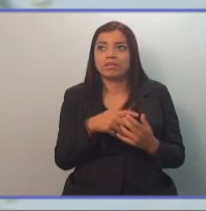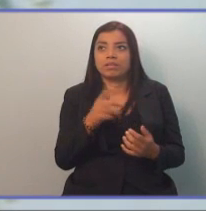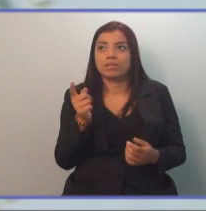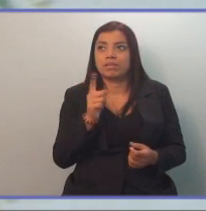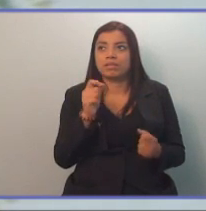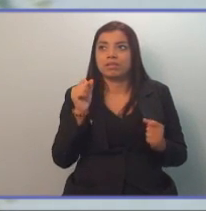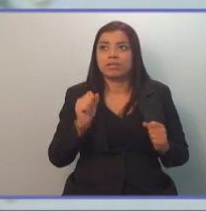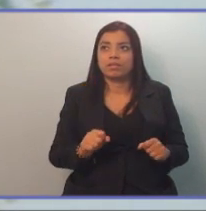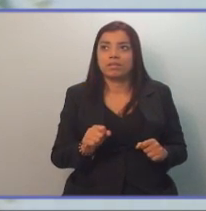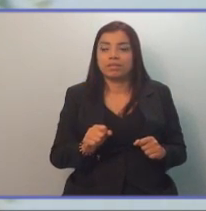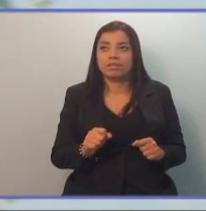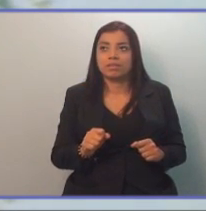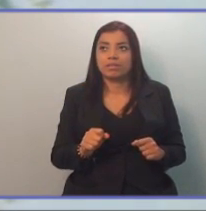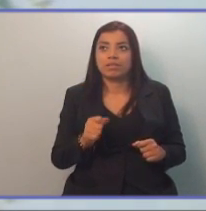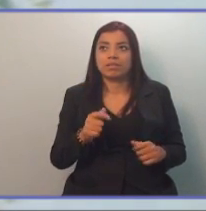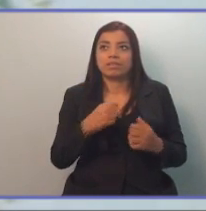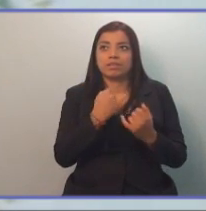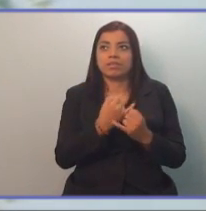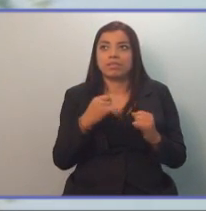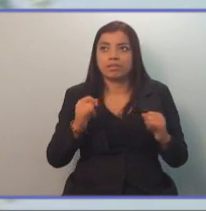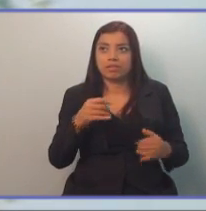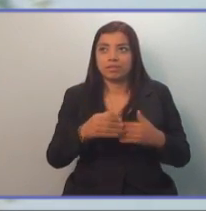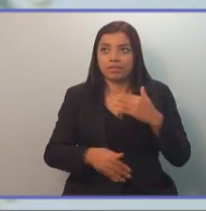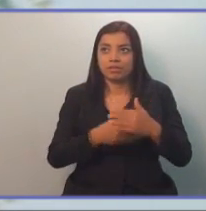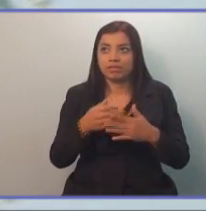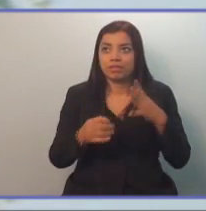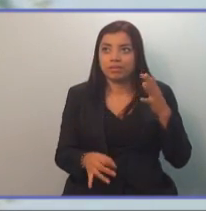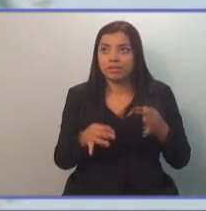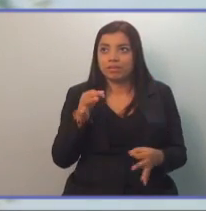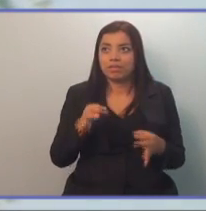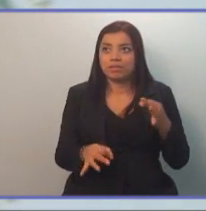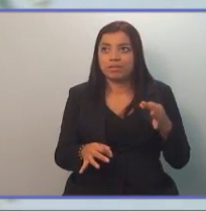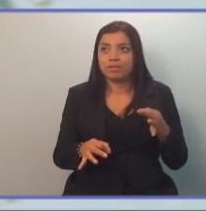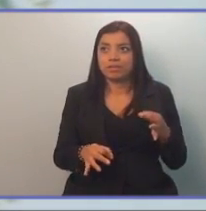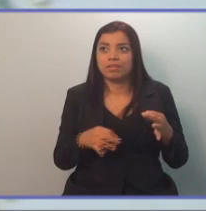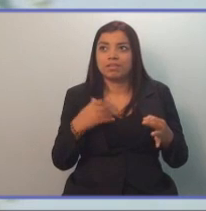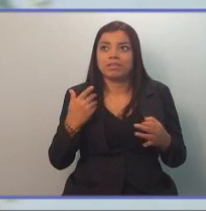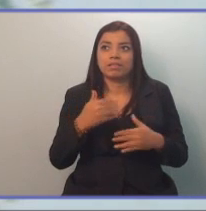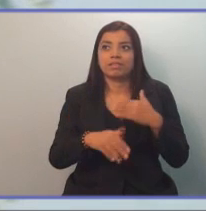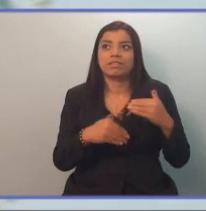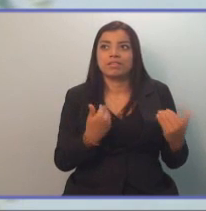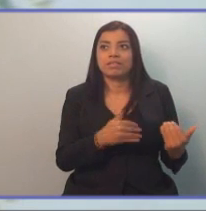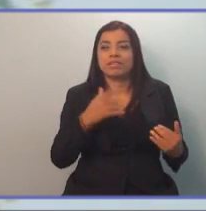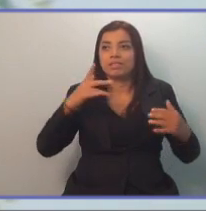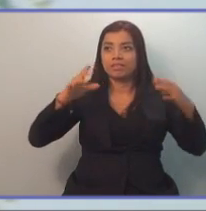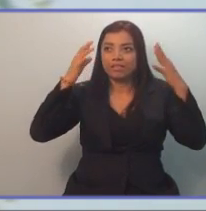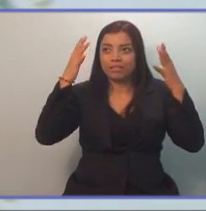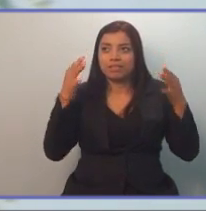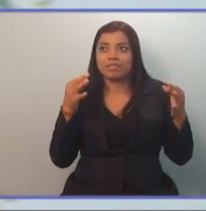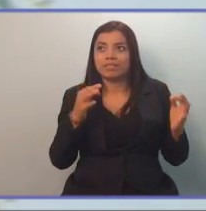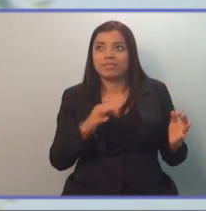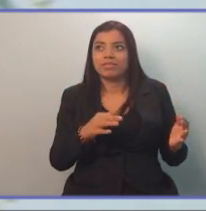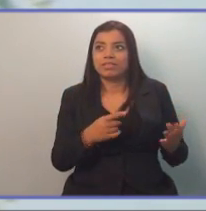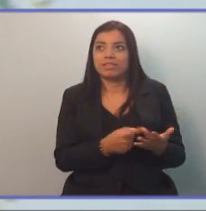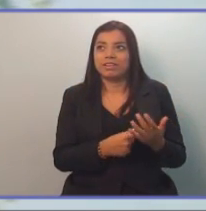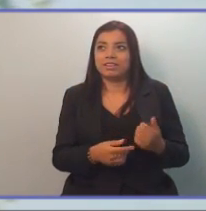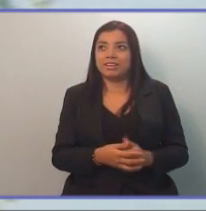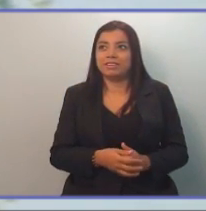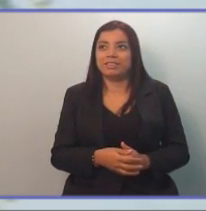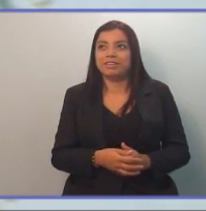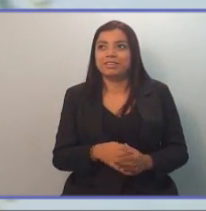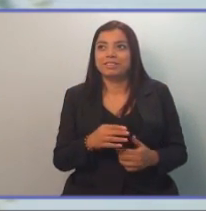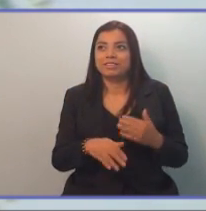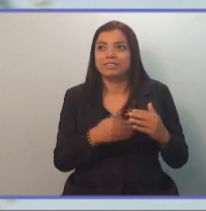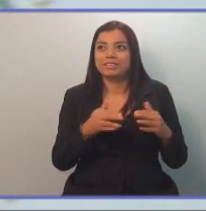puede arroparse bajo la independencia judicial para cometer arbitrariedades en la decisión que tome respecto del caso sometido a